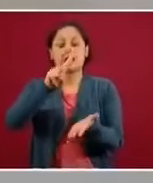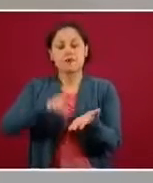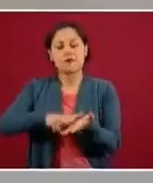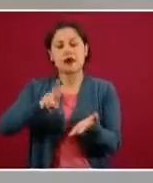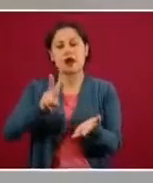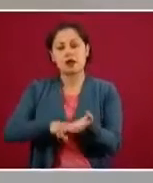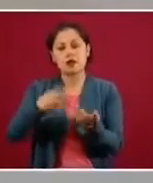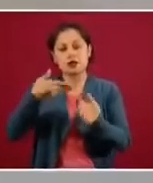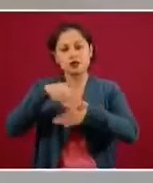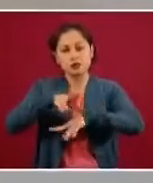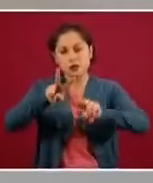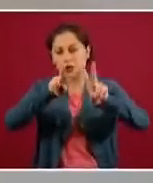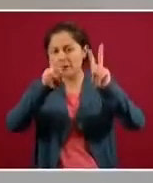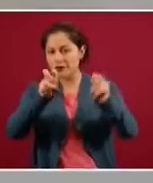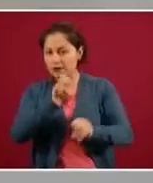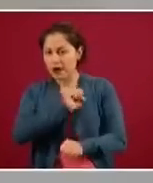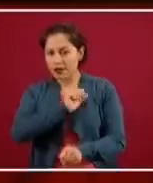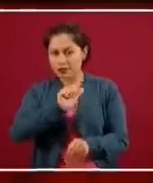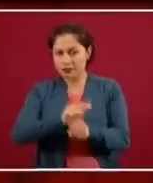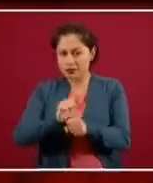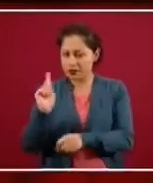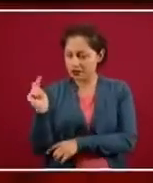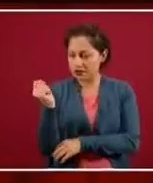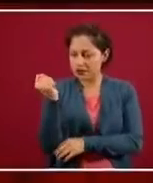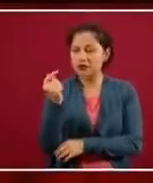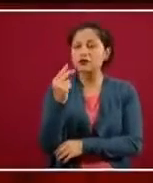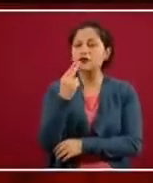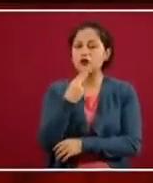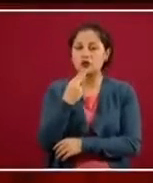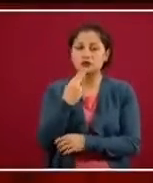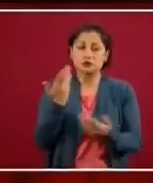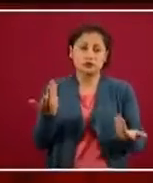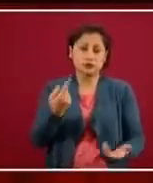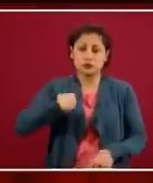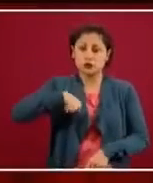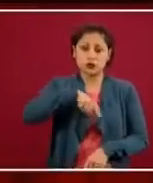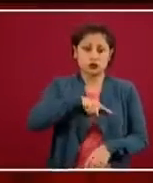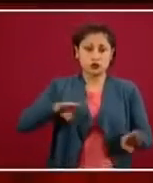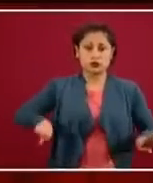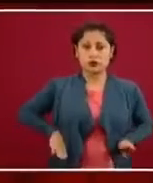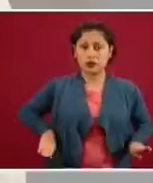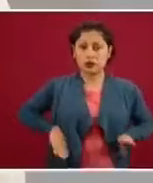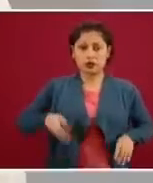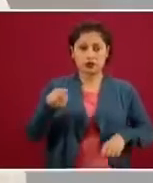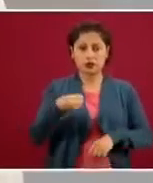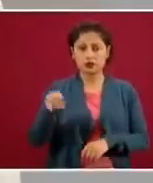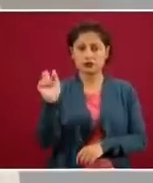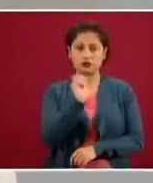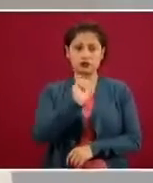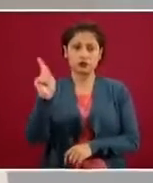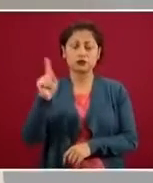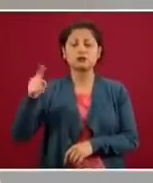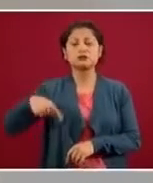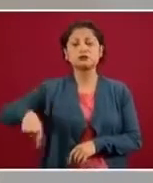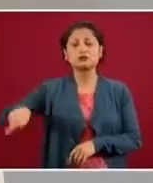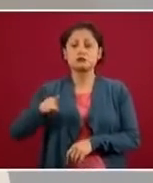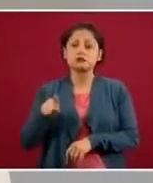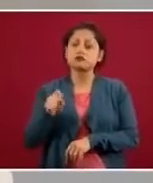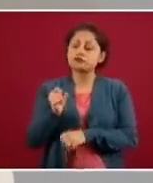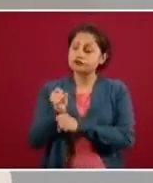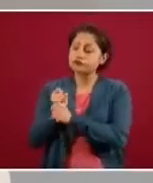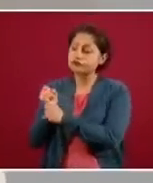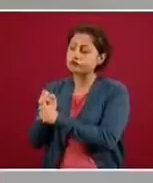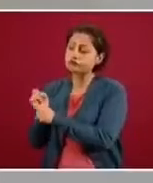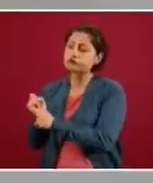a lo técnico, no podemos desperdiciar ninguno de los elementos en ese sentido. Y lo que hemos estado ejerciendo en